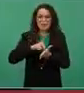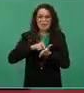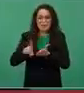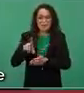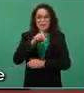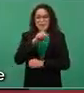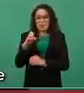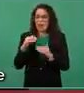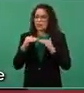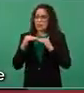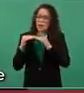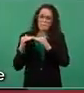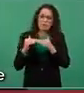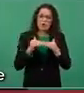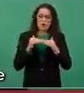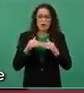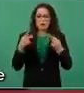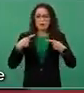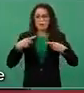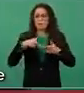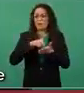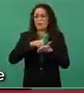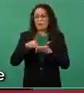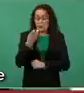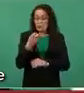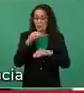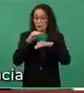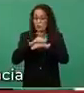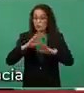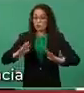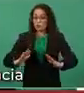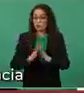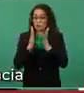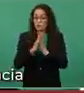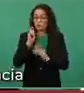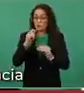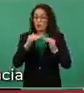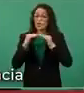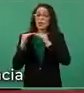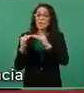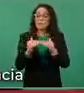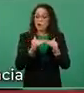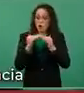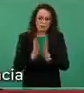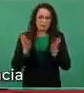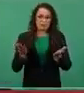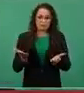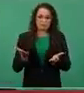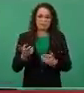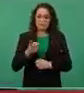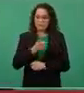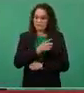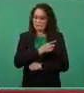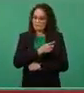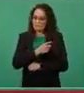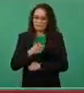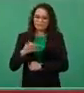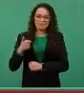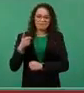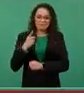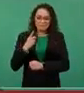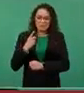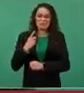el derecho a elegir libremente y seguir impulsando la democracia, no sólo con la